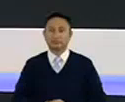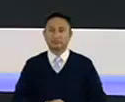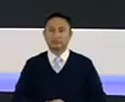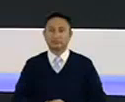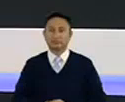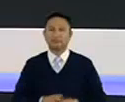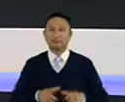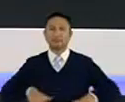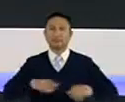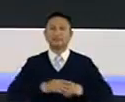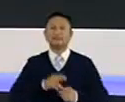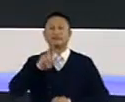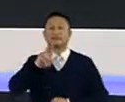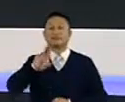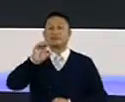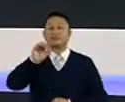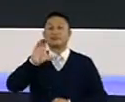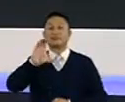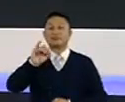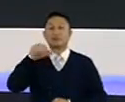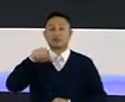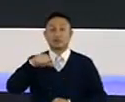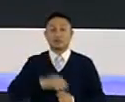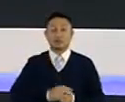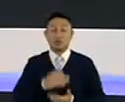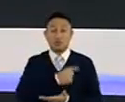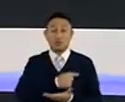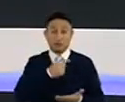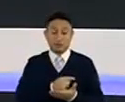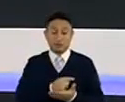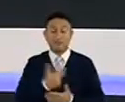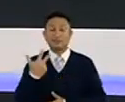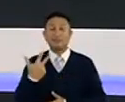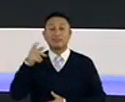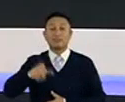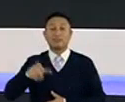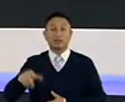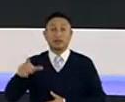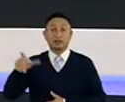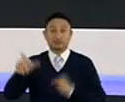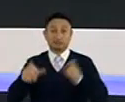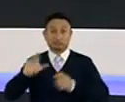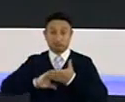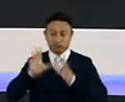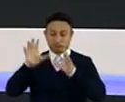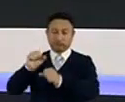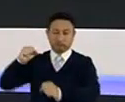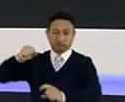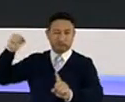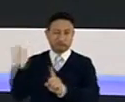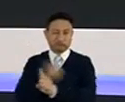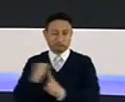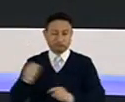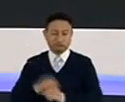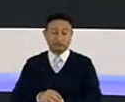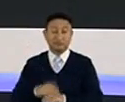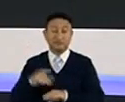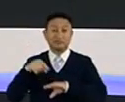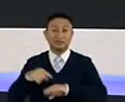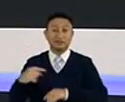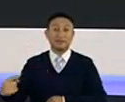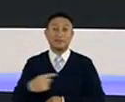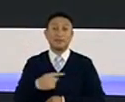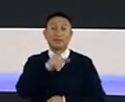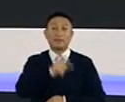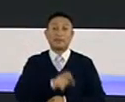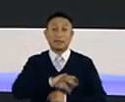en el sector del Rocío de Guamaní, al sur de Quito. Tres presuntos delincuentes fueron linchados por la comunidad luego de que intentaran robar a